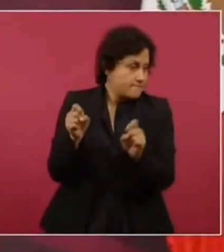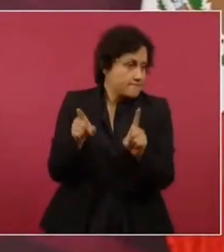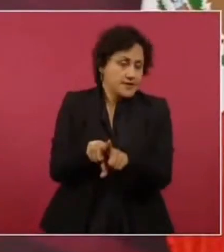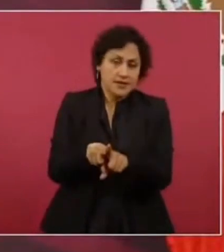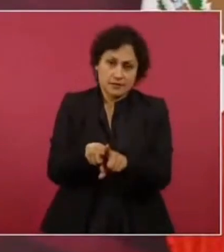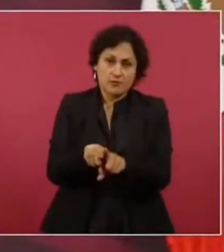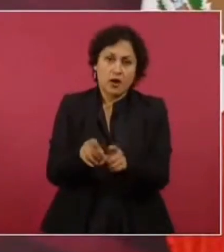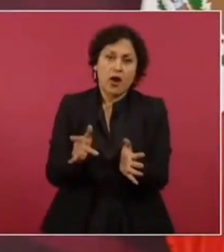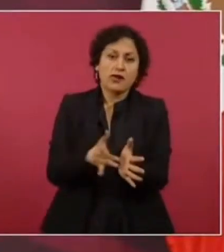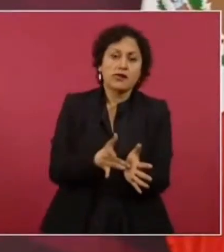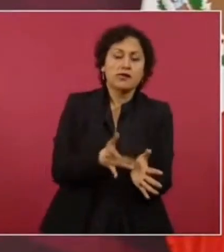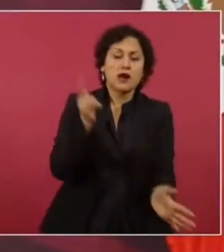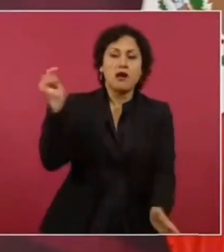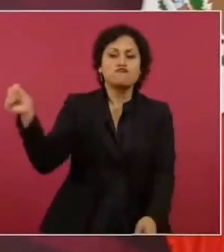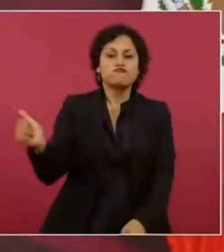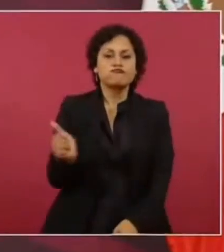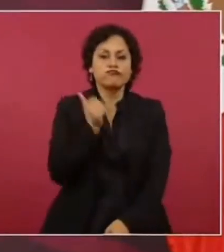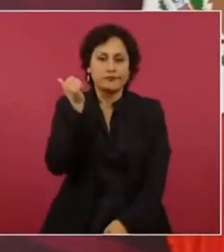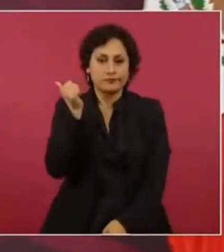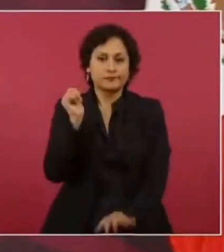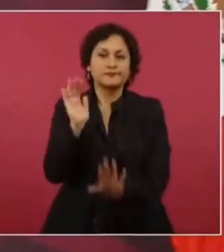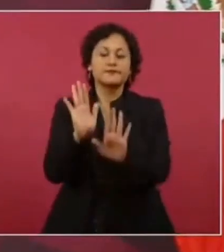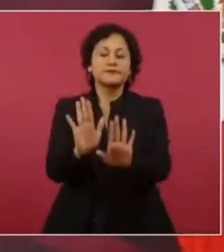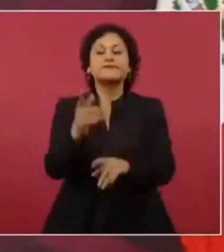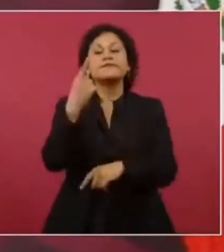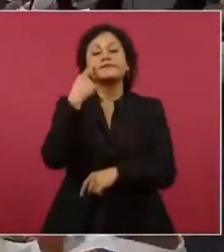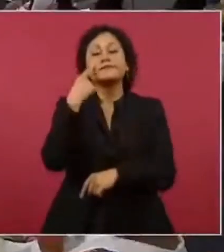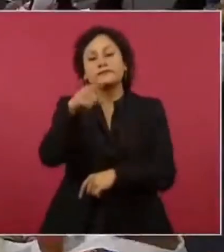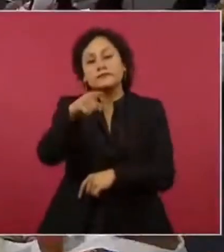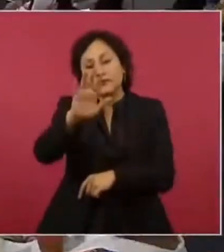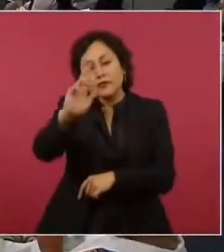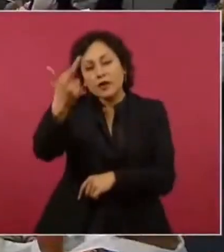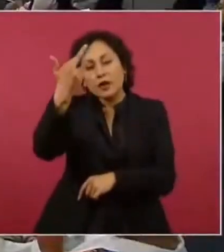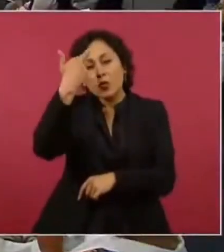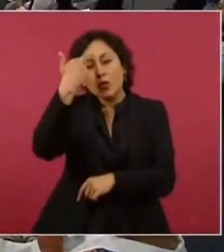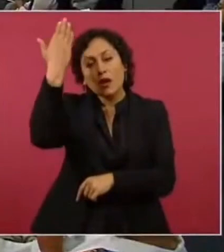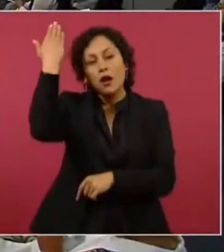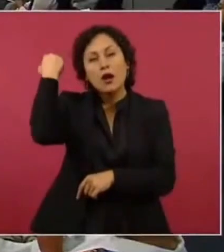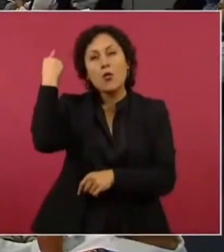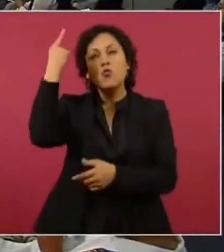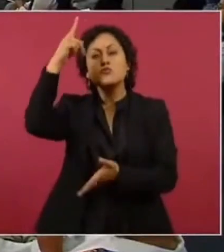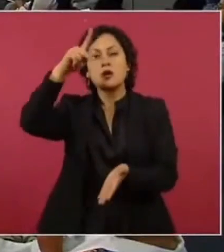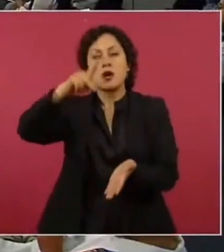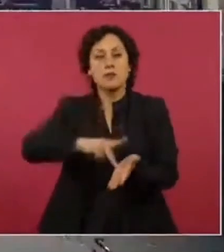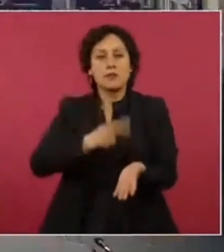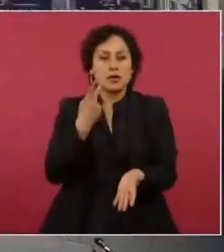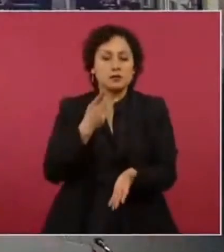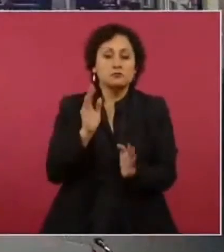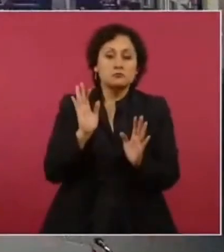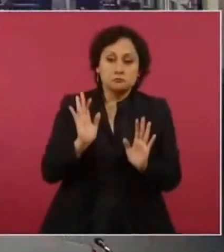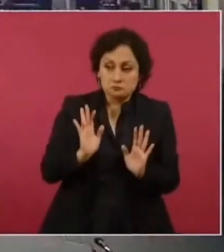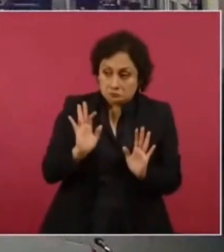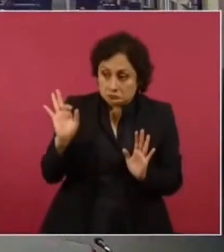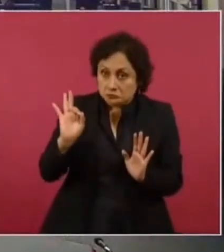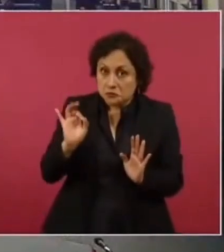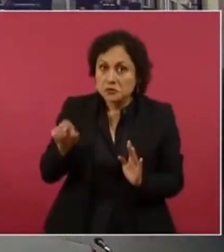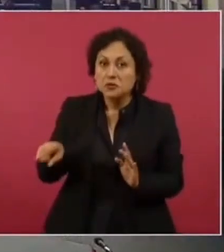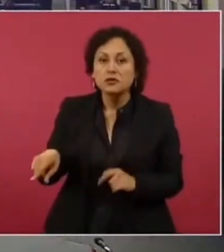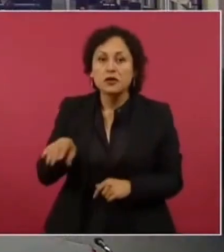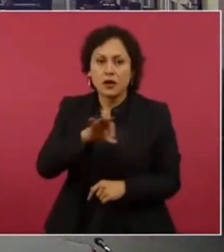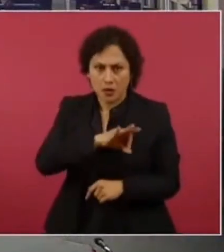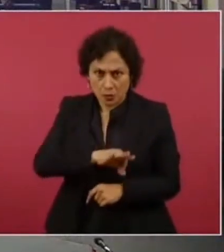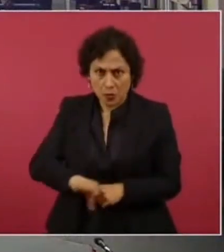acuérdense que una vez y a lo mejor estaría bien